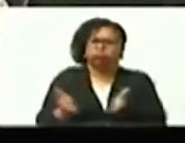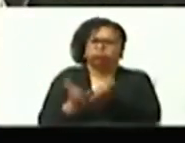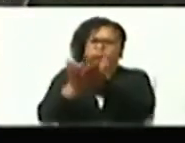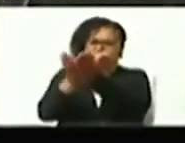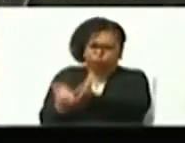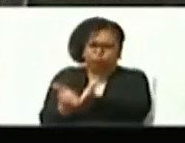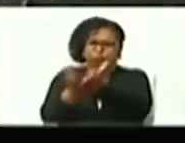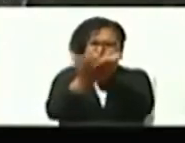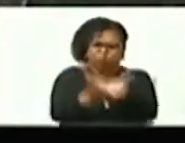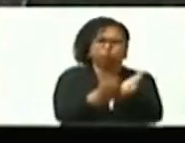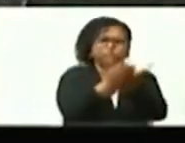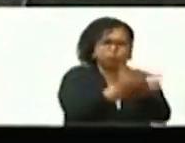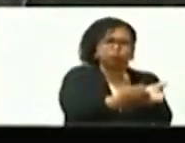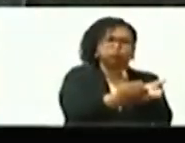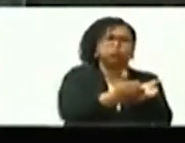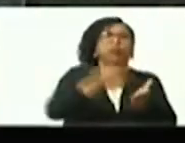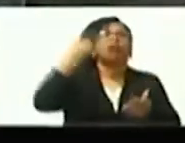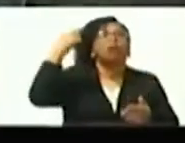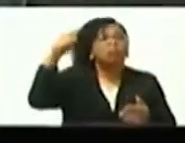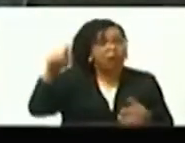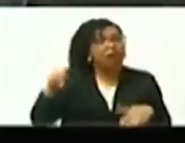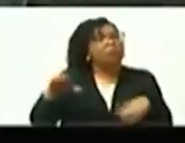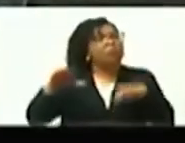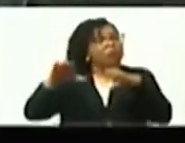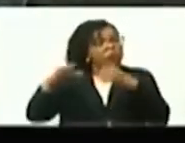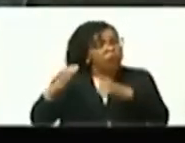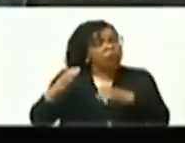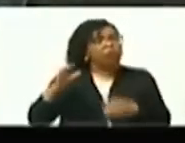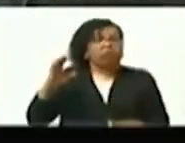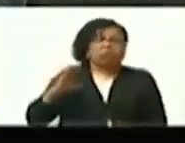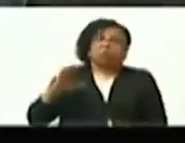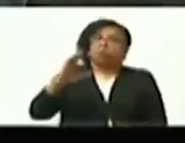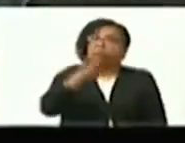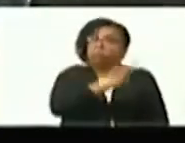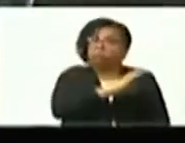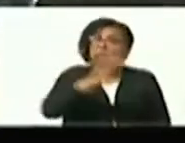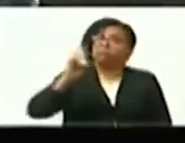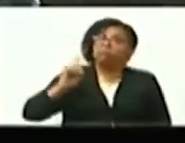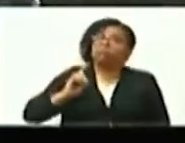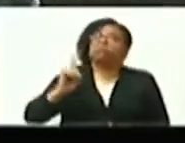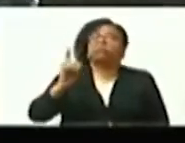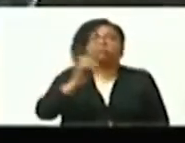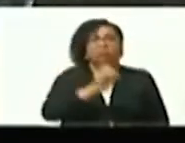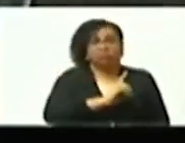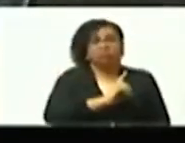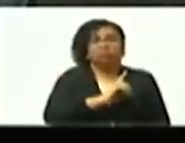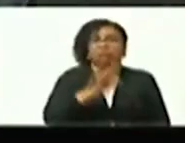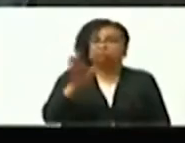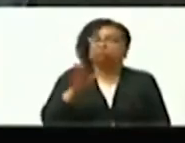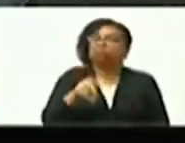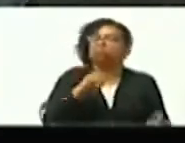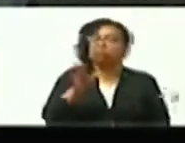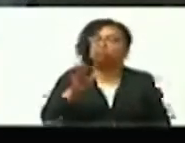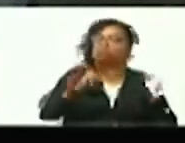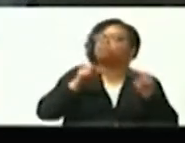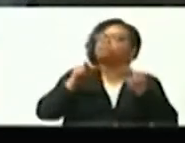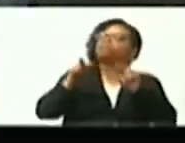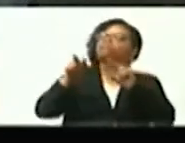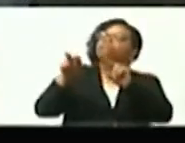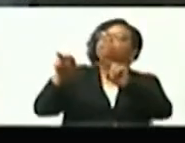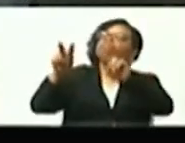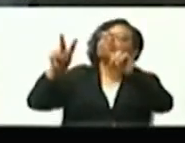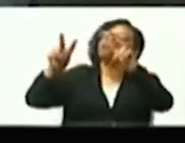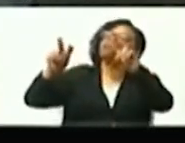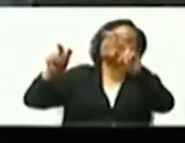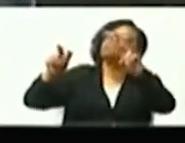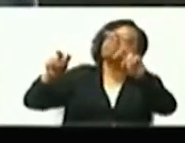de Diputados, como nosotros somos fiscalizadores del pueblo dominicano, a luego vigilar y supervisar y fiscalizar